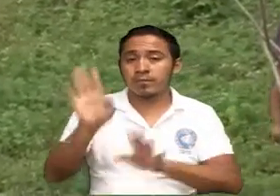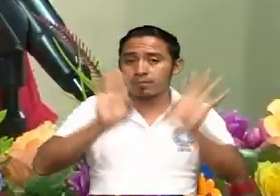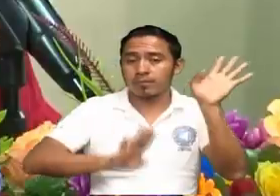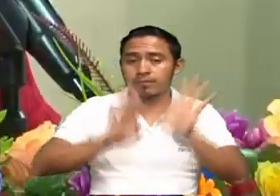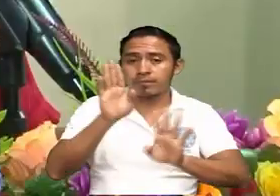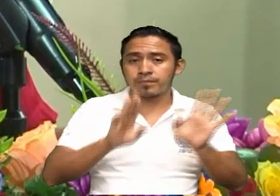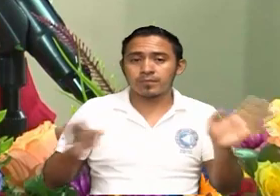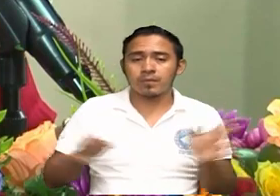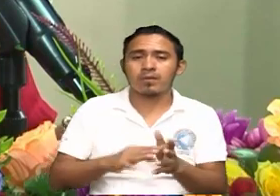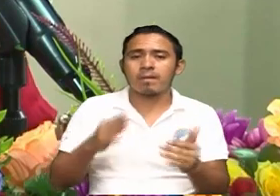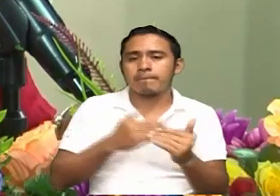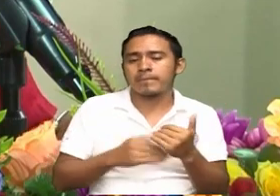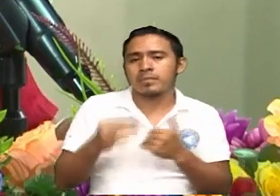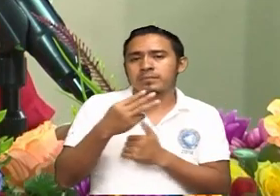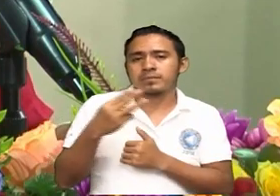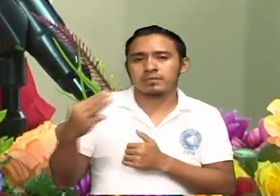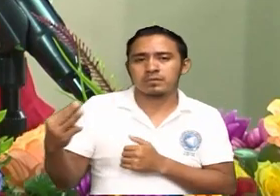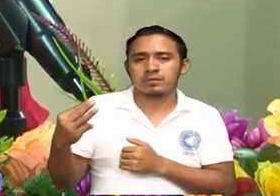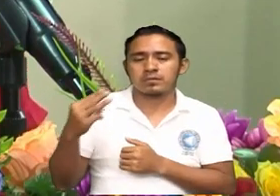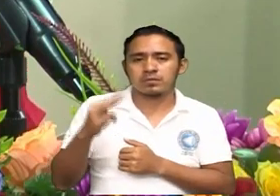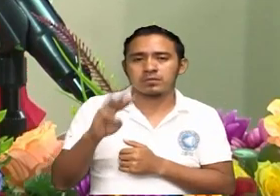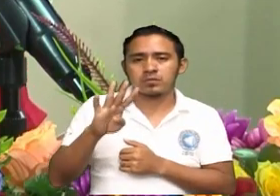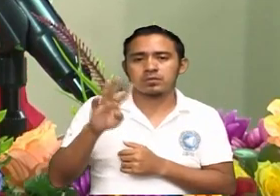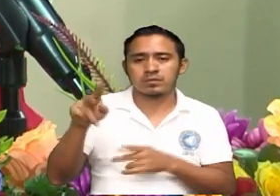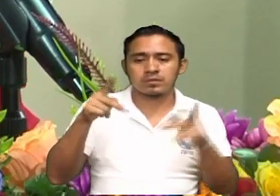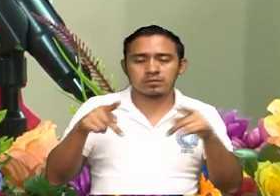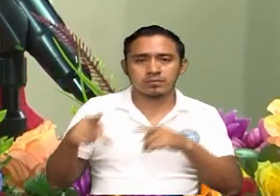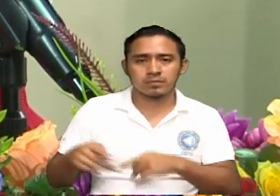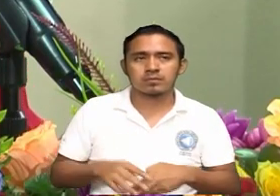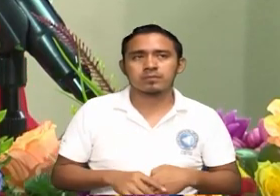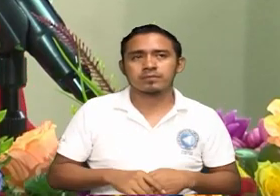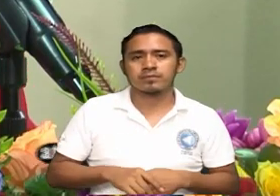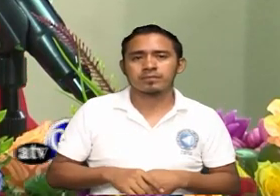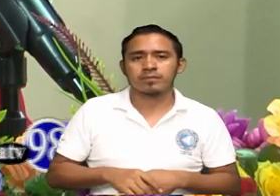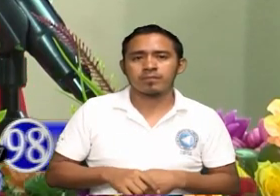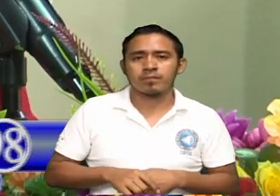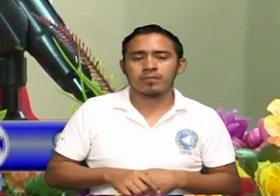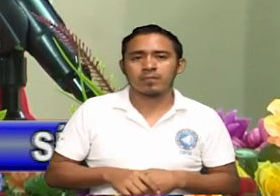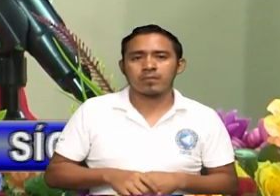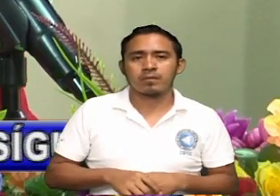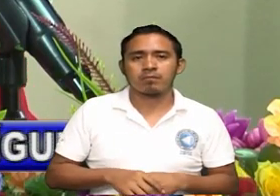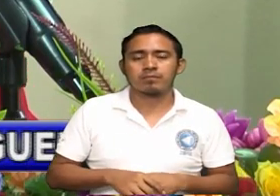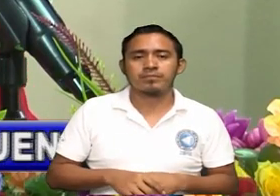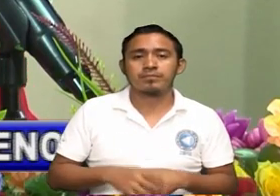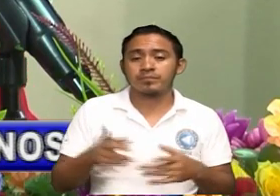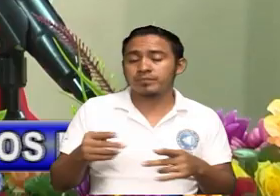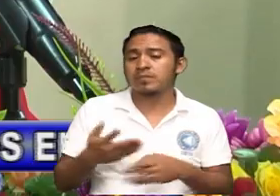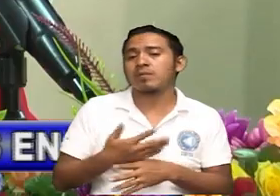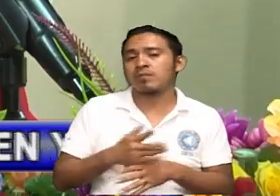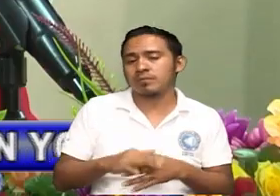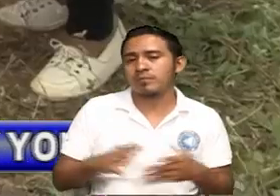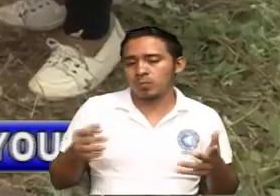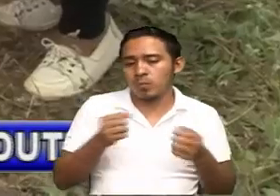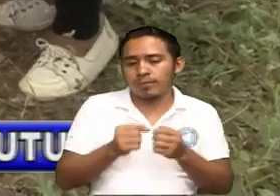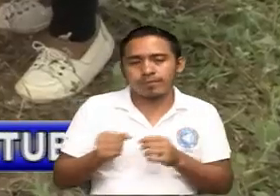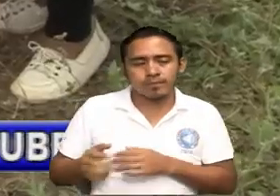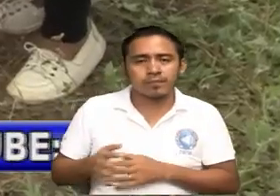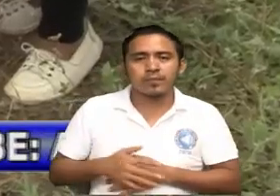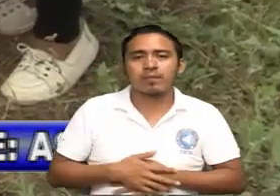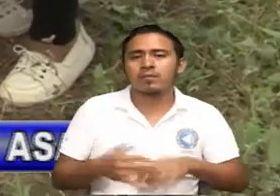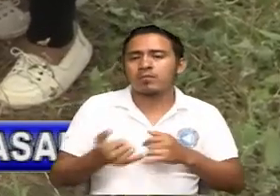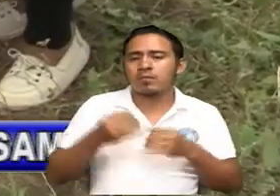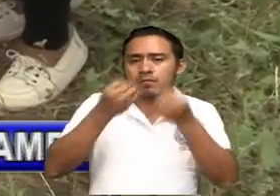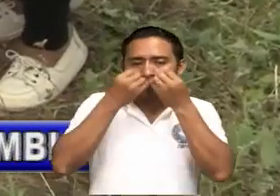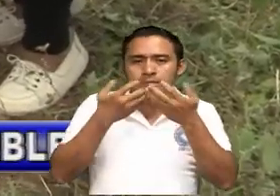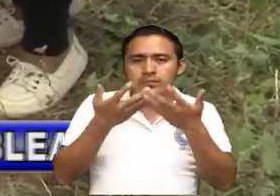participación de más de 343 protagonistas, entre ellos 195 mujeres y 148 hombres. También